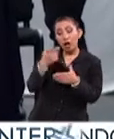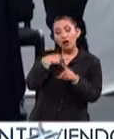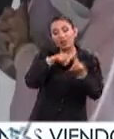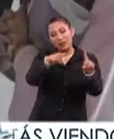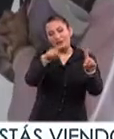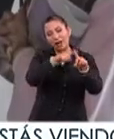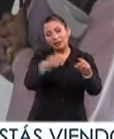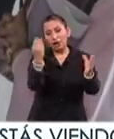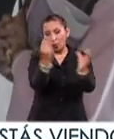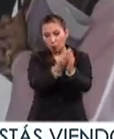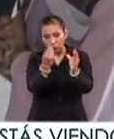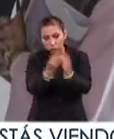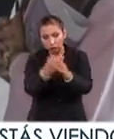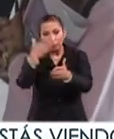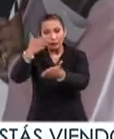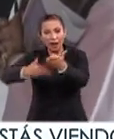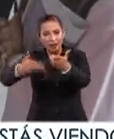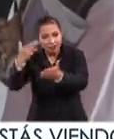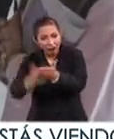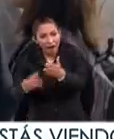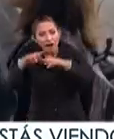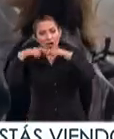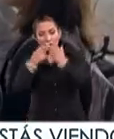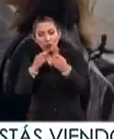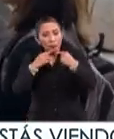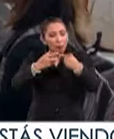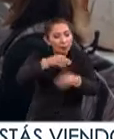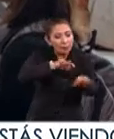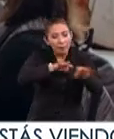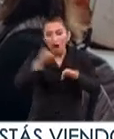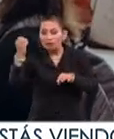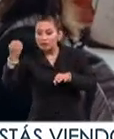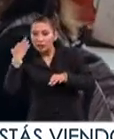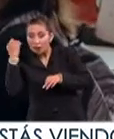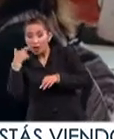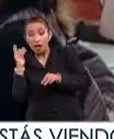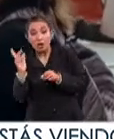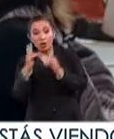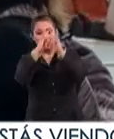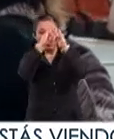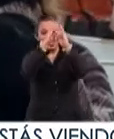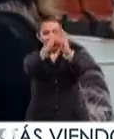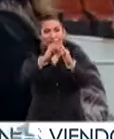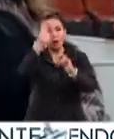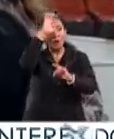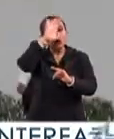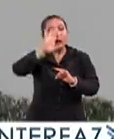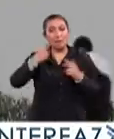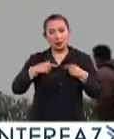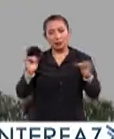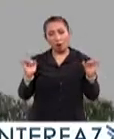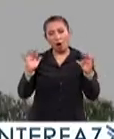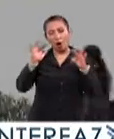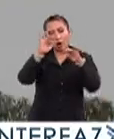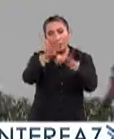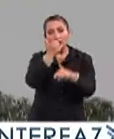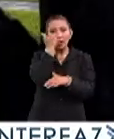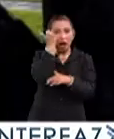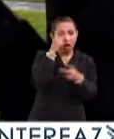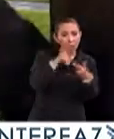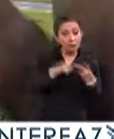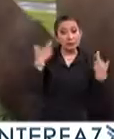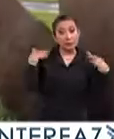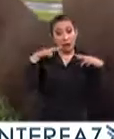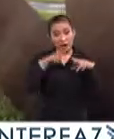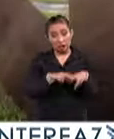de diversos cursos, talleres, reuniones de trabajo, seminarios y un tianguis cultural, los asistentes, estudiantes